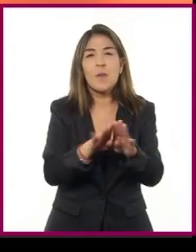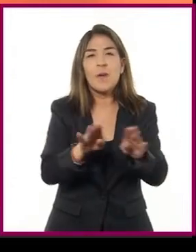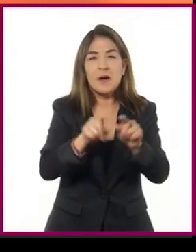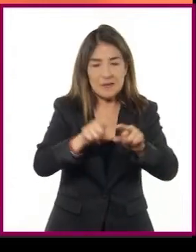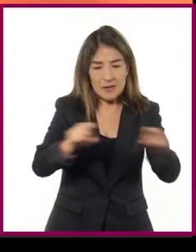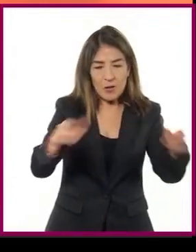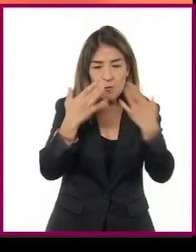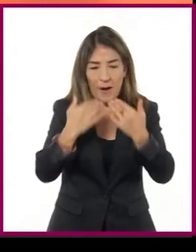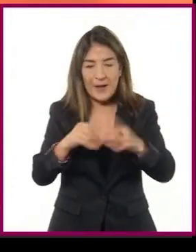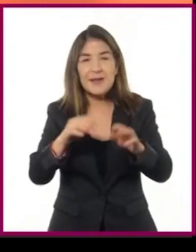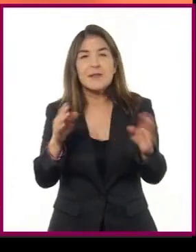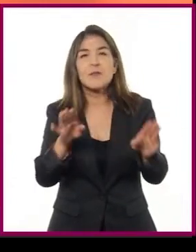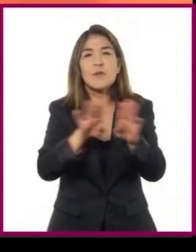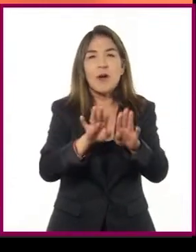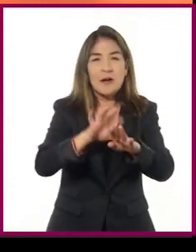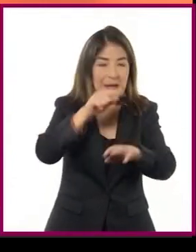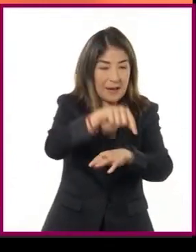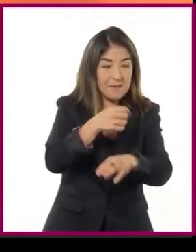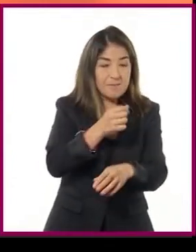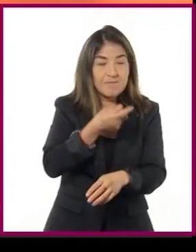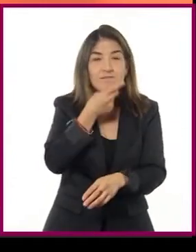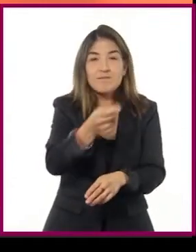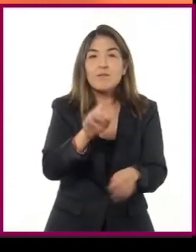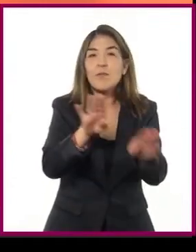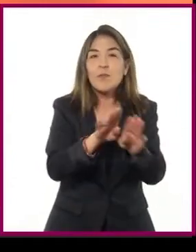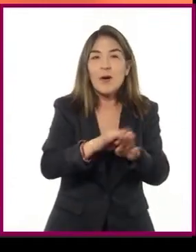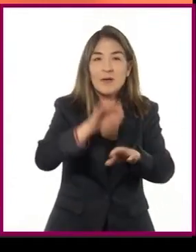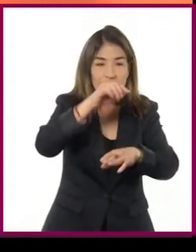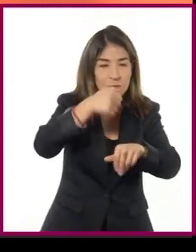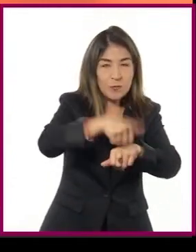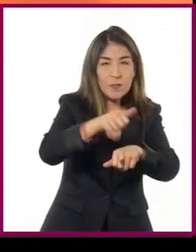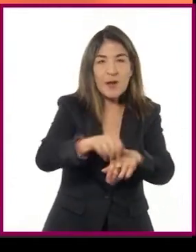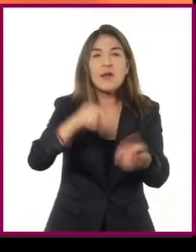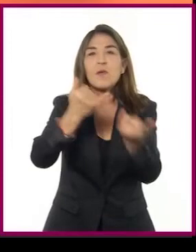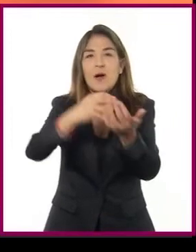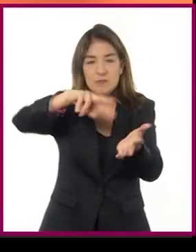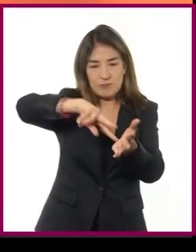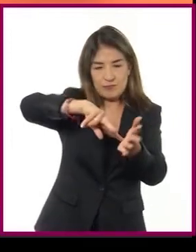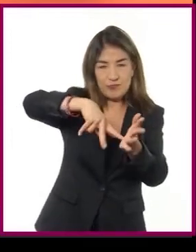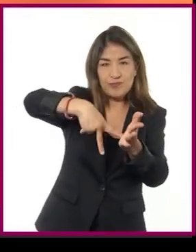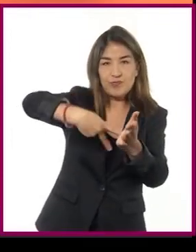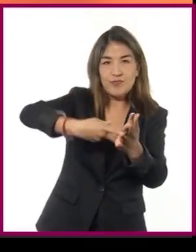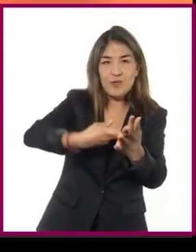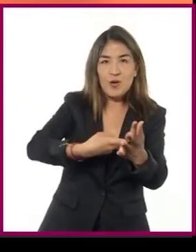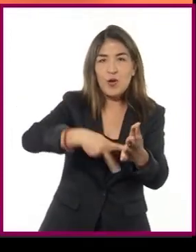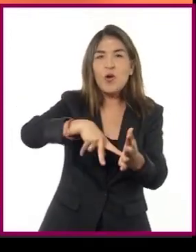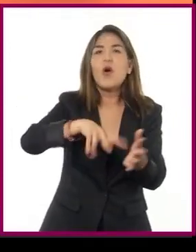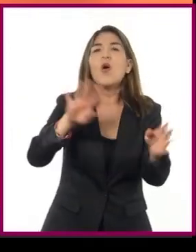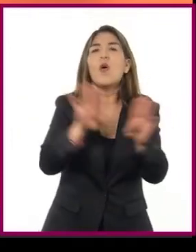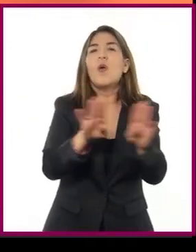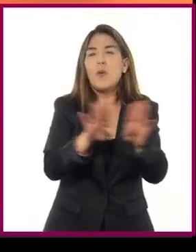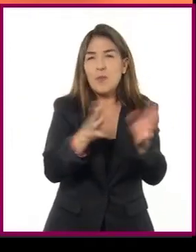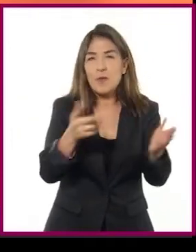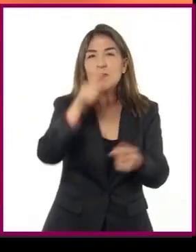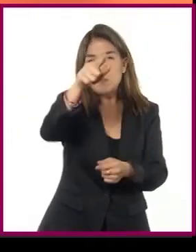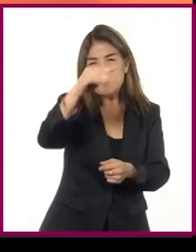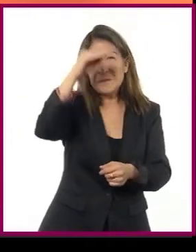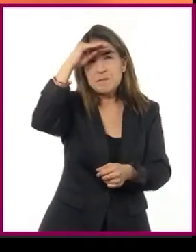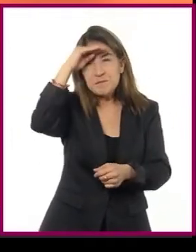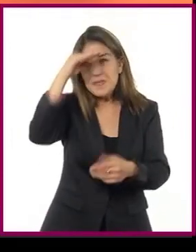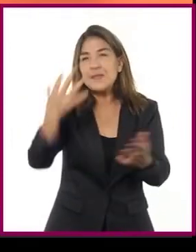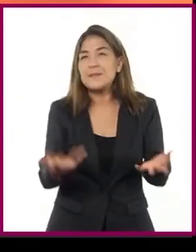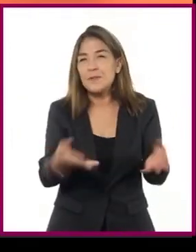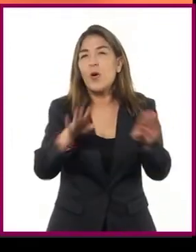marcas y un compás que al levantarlo del papel se cierra inmediatamente? ¿Cómo lo harían? Piensen en casa un